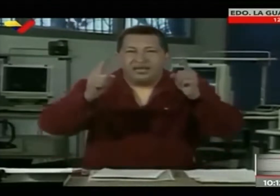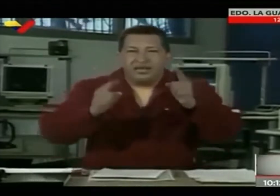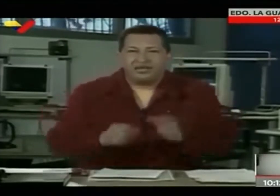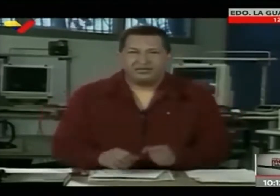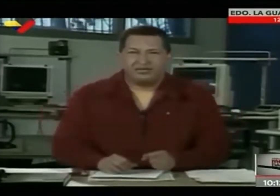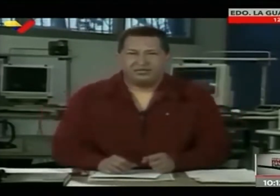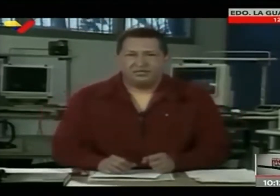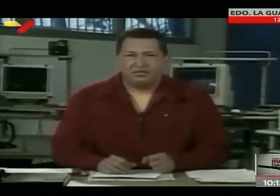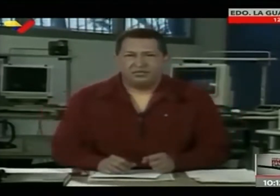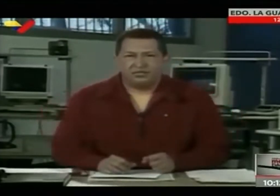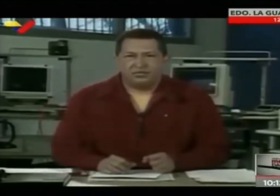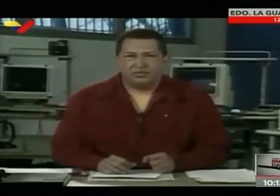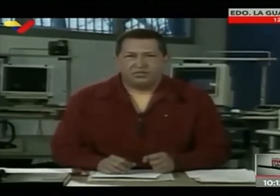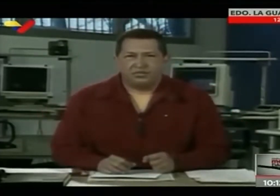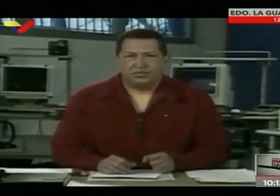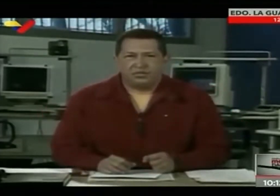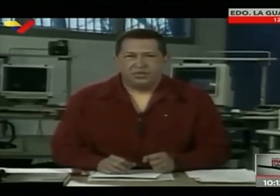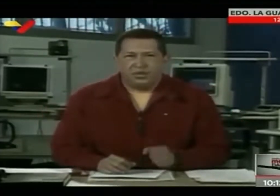al gigante